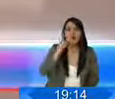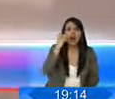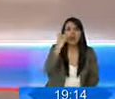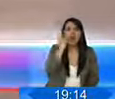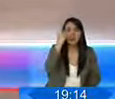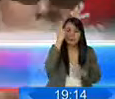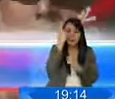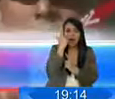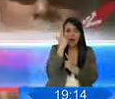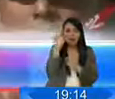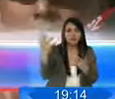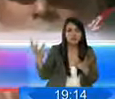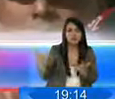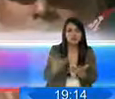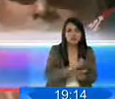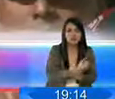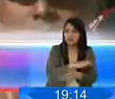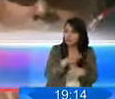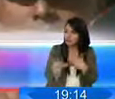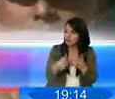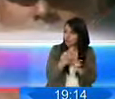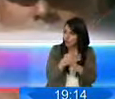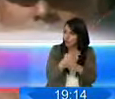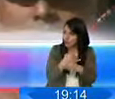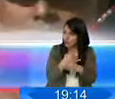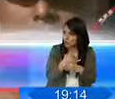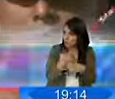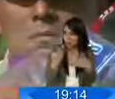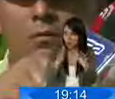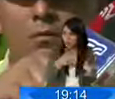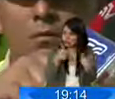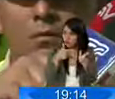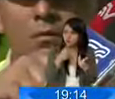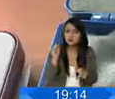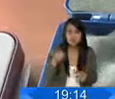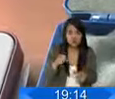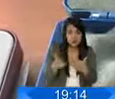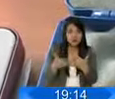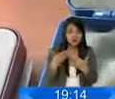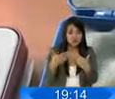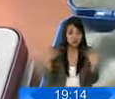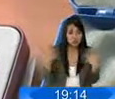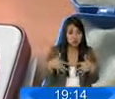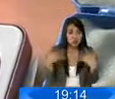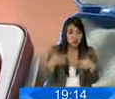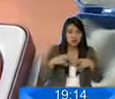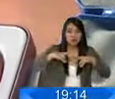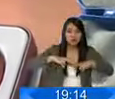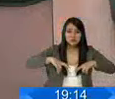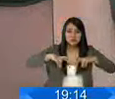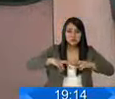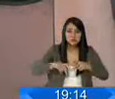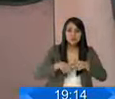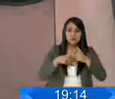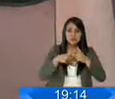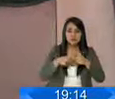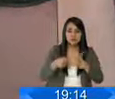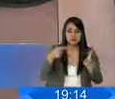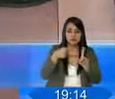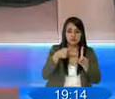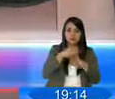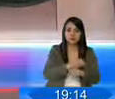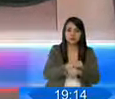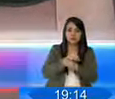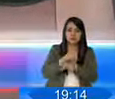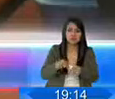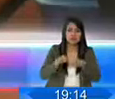fueron incautadas. Todas en pleno funcionamiento para ser utilizadas. Así es. Las investigaciones empezaron. El detenido no